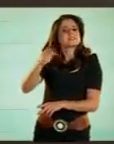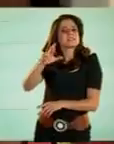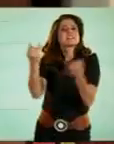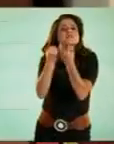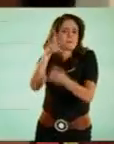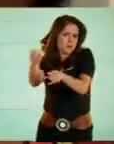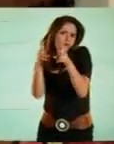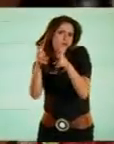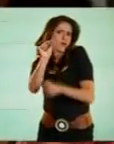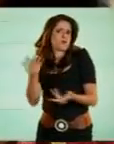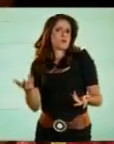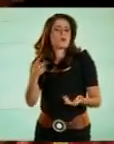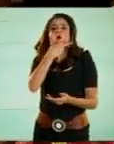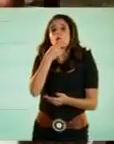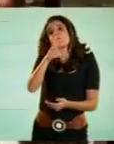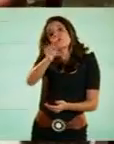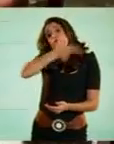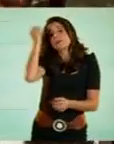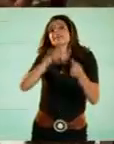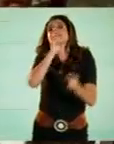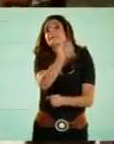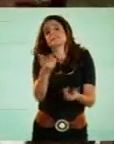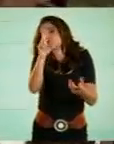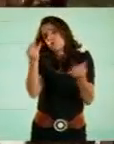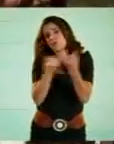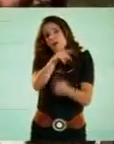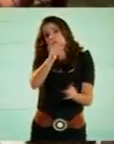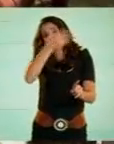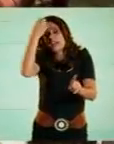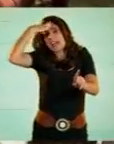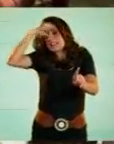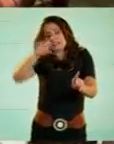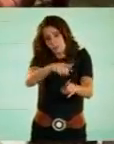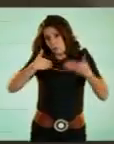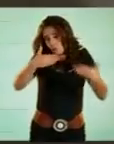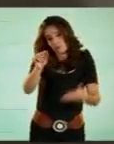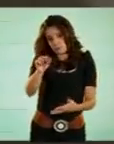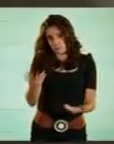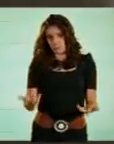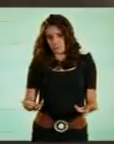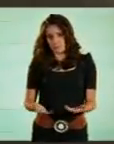no roba. Pero no es lo mismo. No los conocemos. Y no puedes confiar en extraños, ya lo sabes.